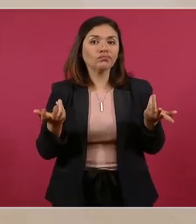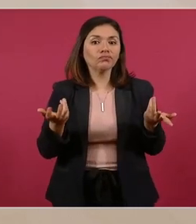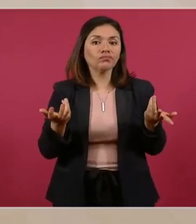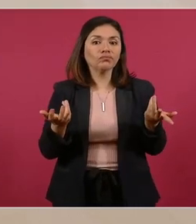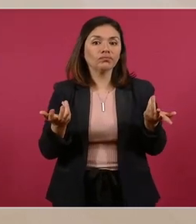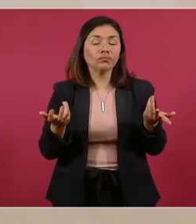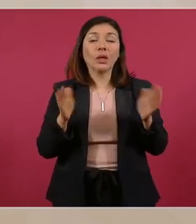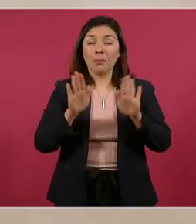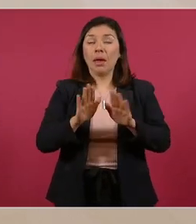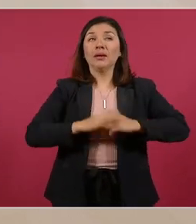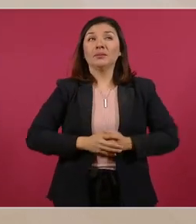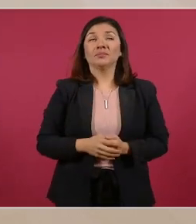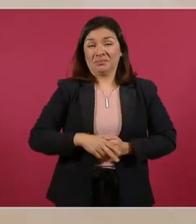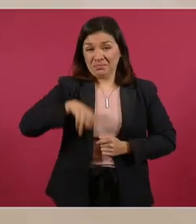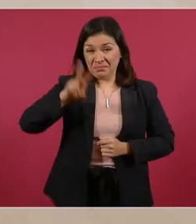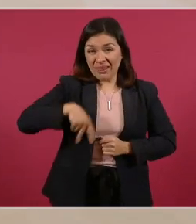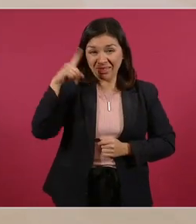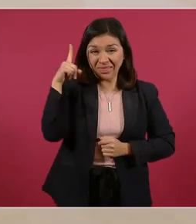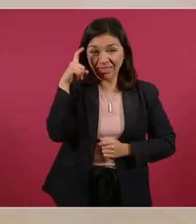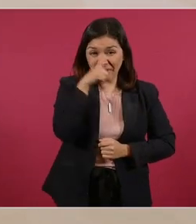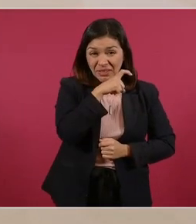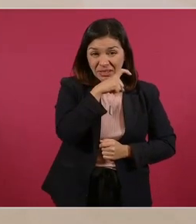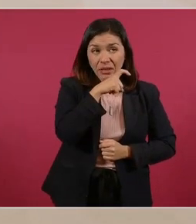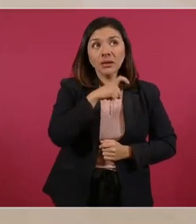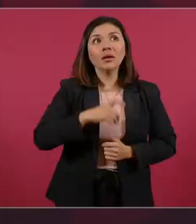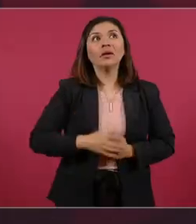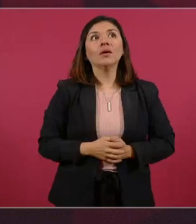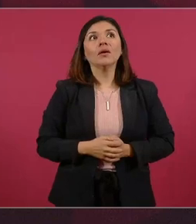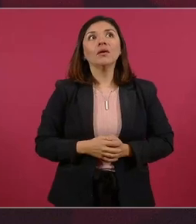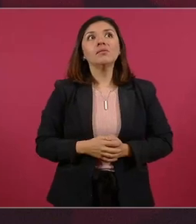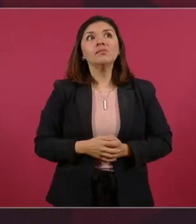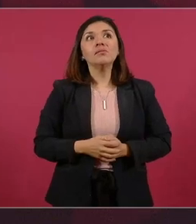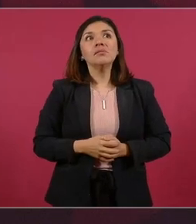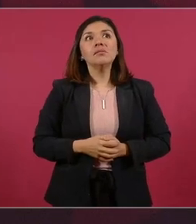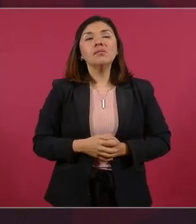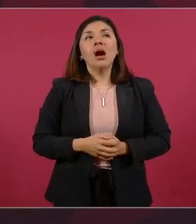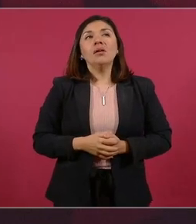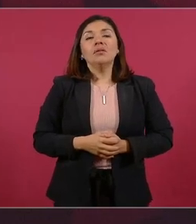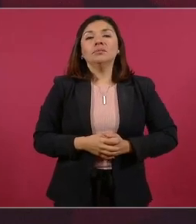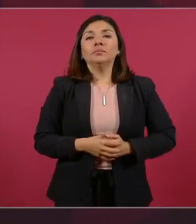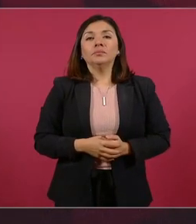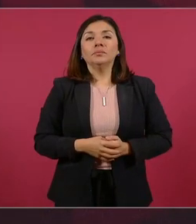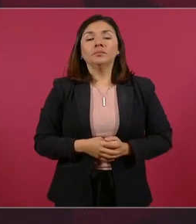Lo difícil, cuando hay